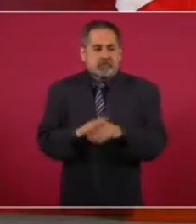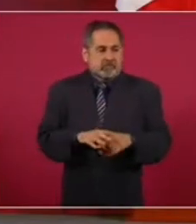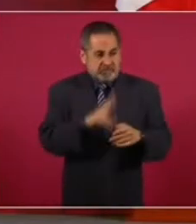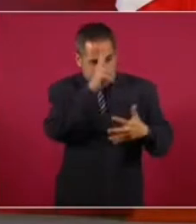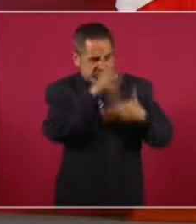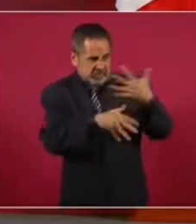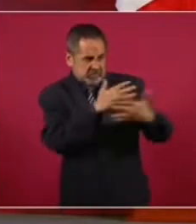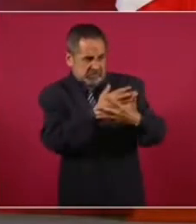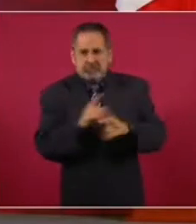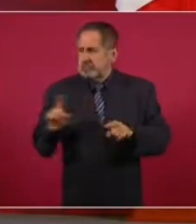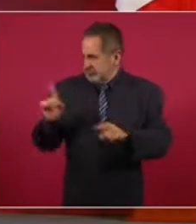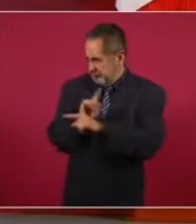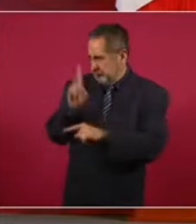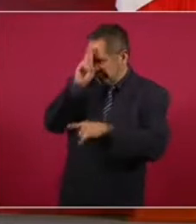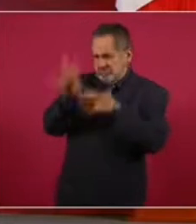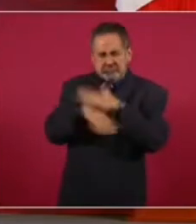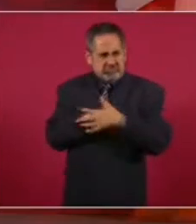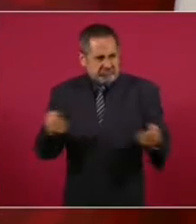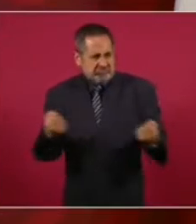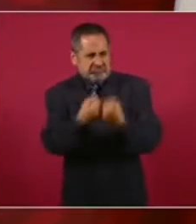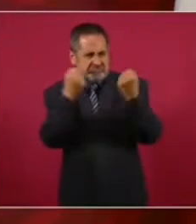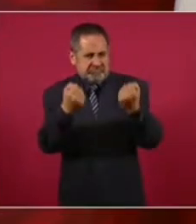la violencia con la violencia.